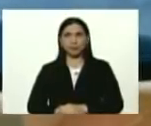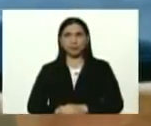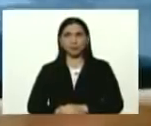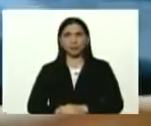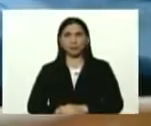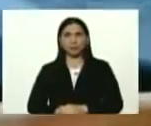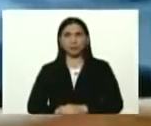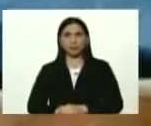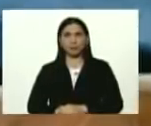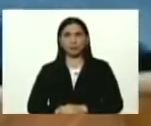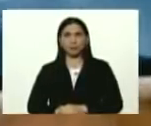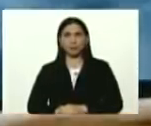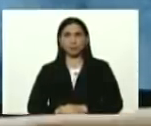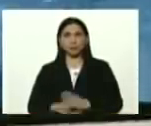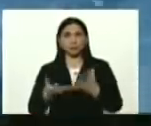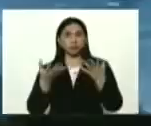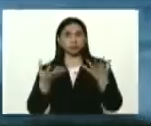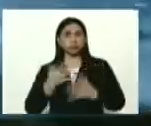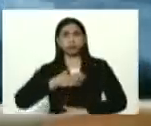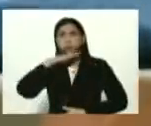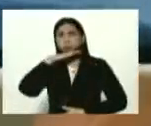Pégale la cámara.